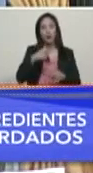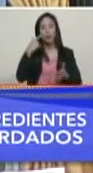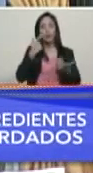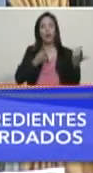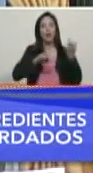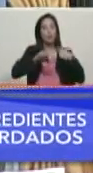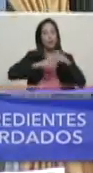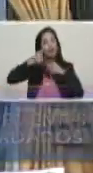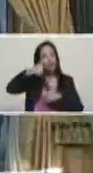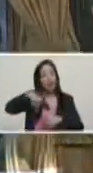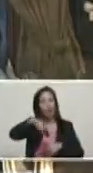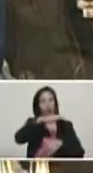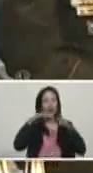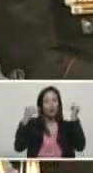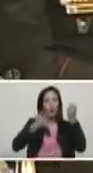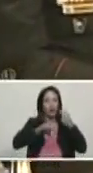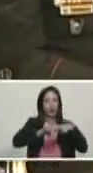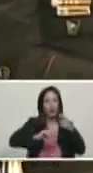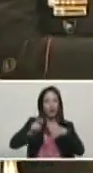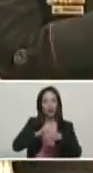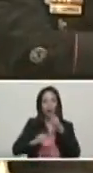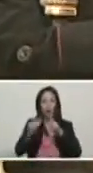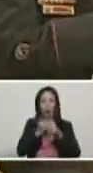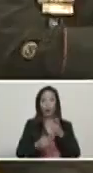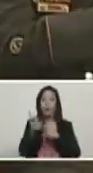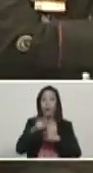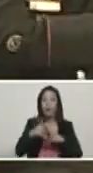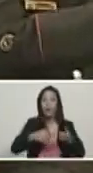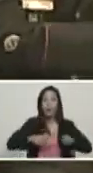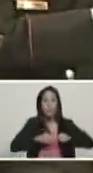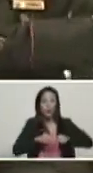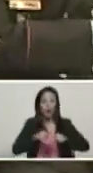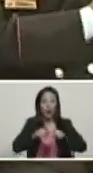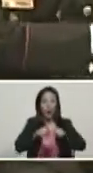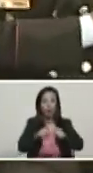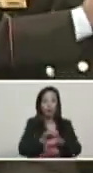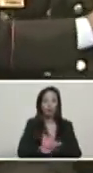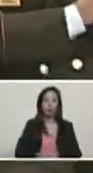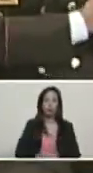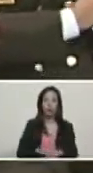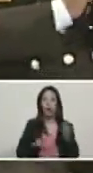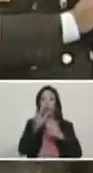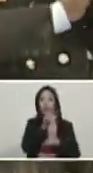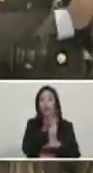campo soberano y a través de los mercados populares de manera directa. Más de